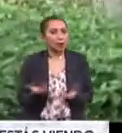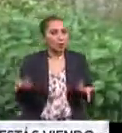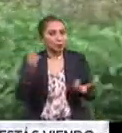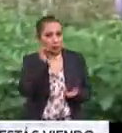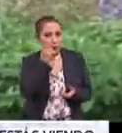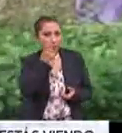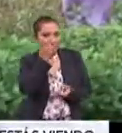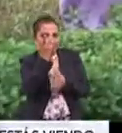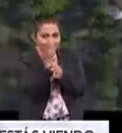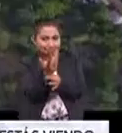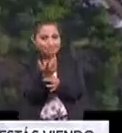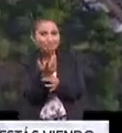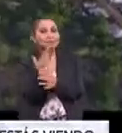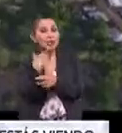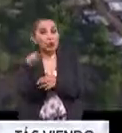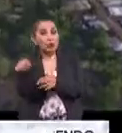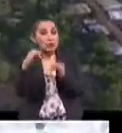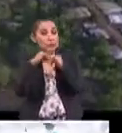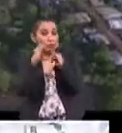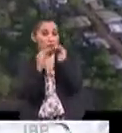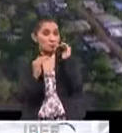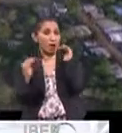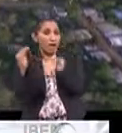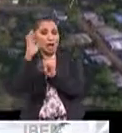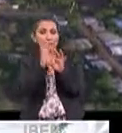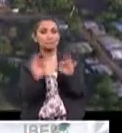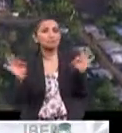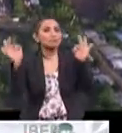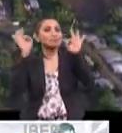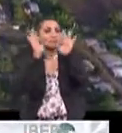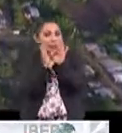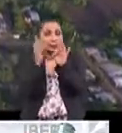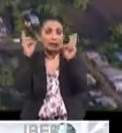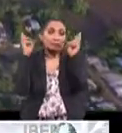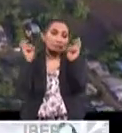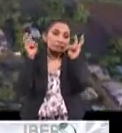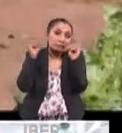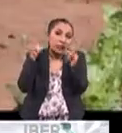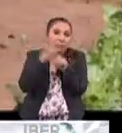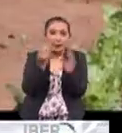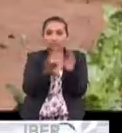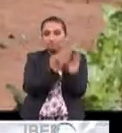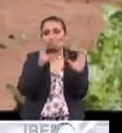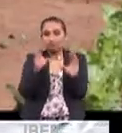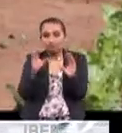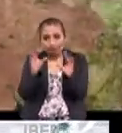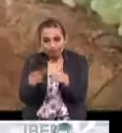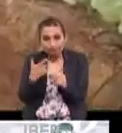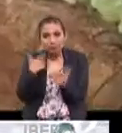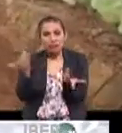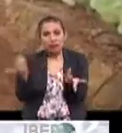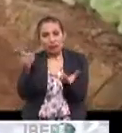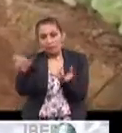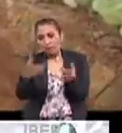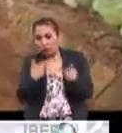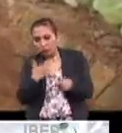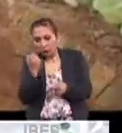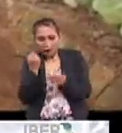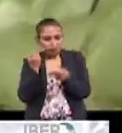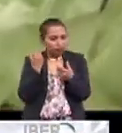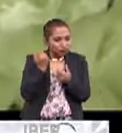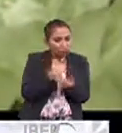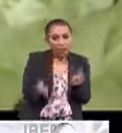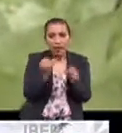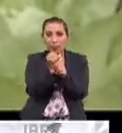que como mencionamos es una de las instituciones más importantes en materia de capacitación, de capital humano y por supuesto